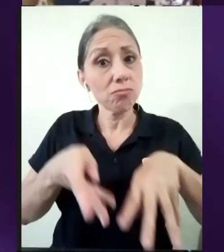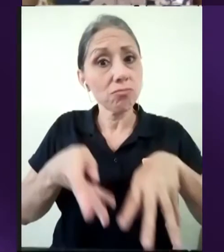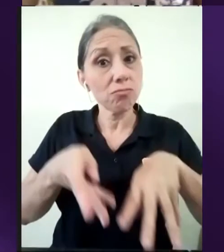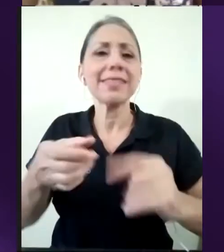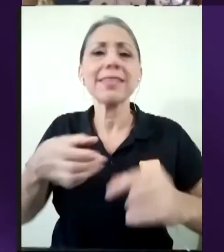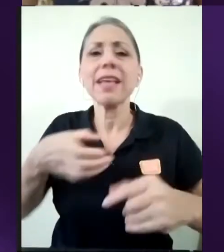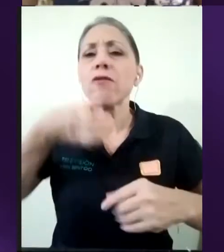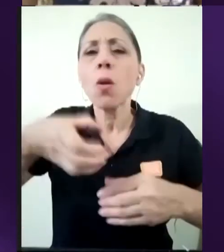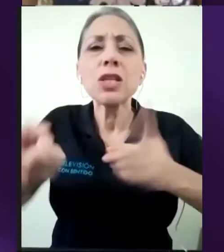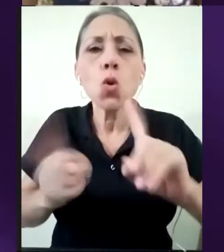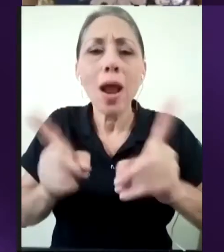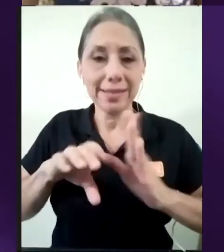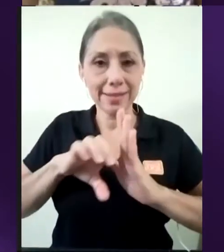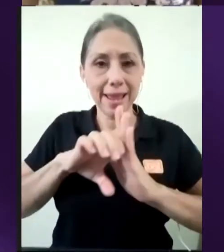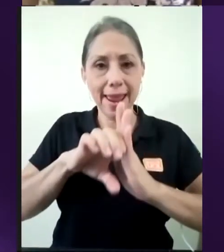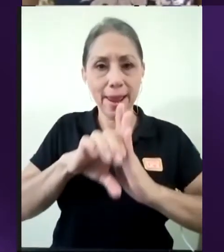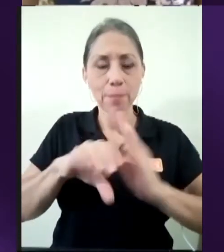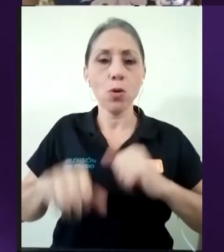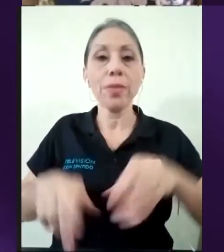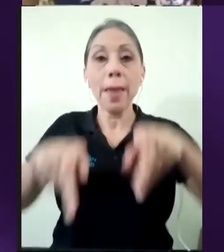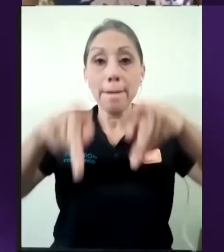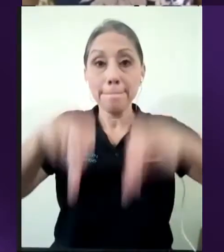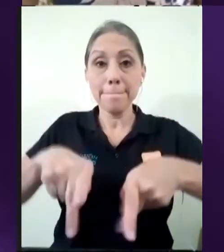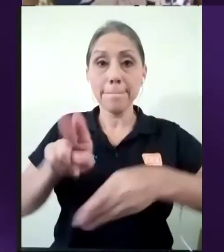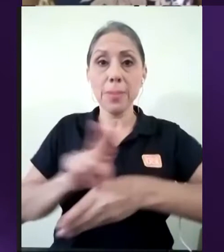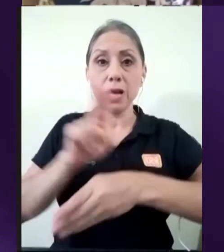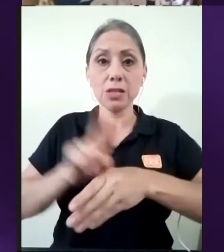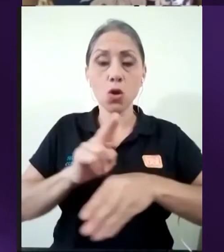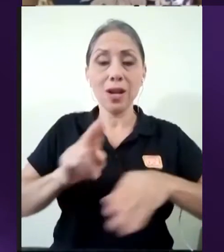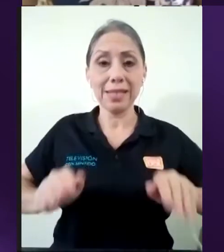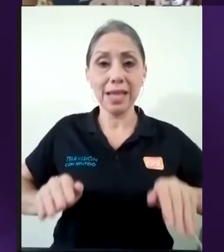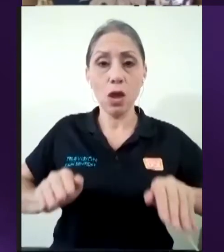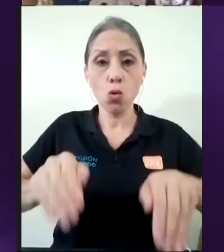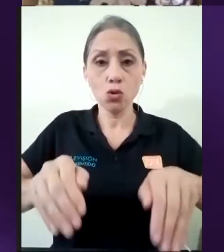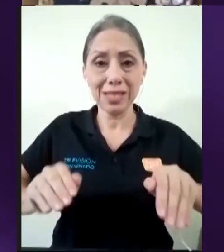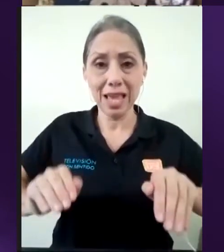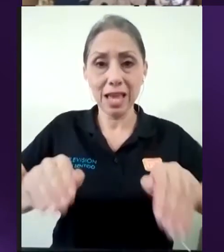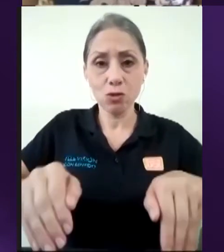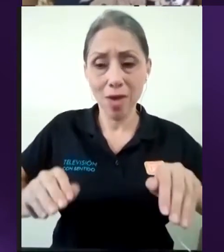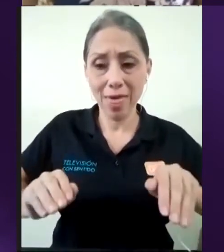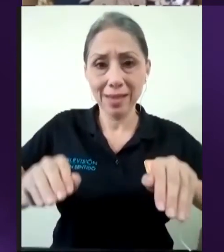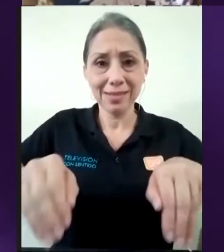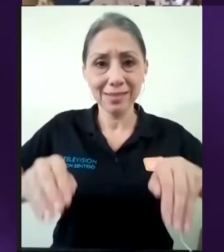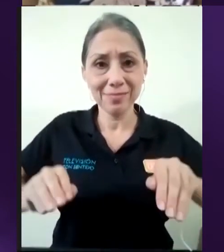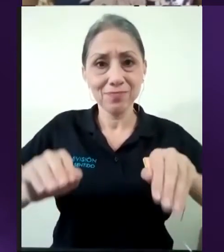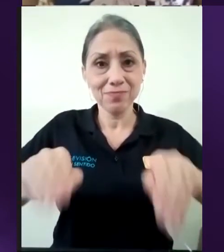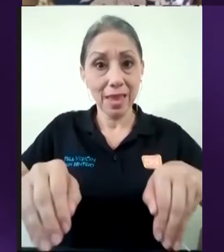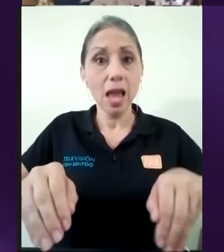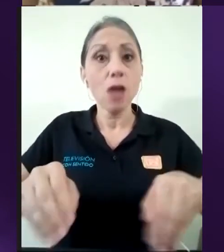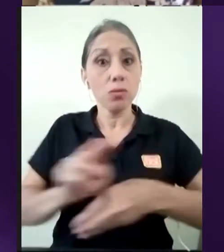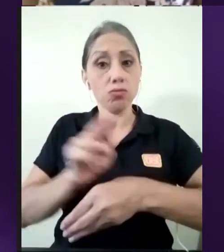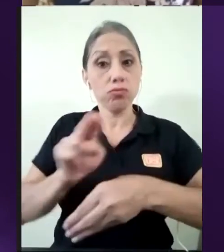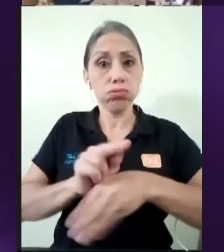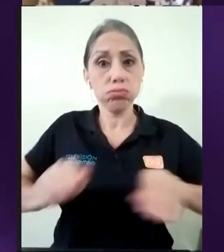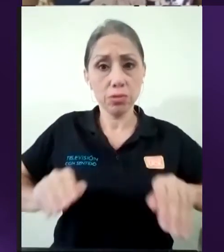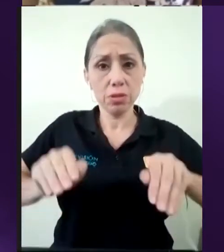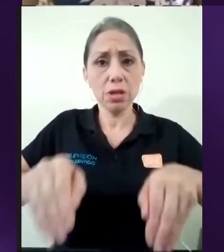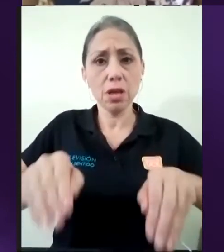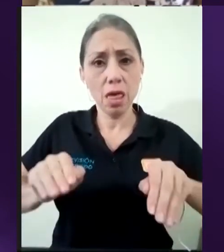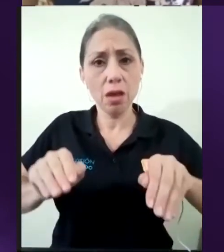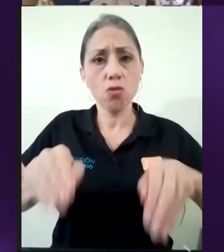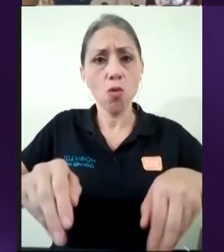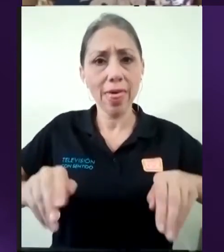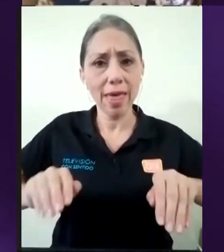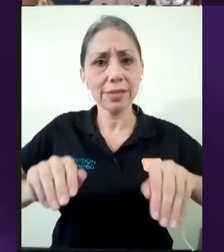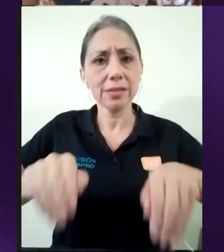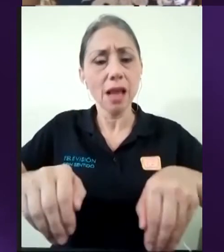las personas usuarias de sillas de ruedas. El tener que manipular una silla de ruedas hace que las